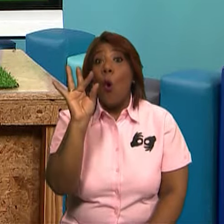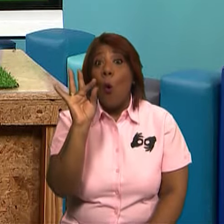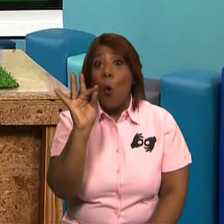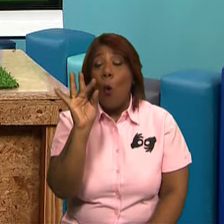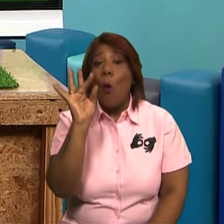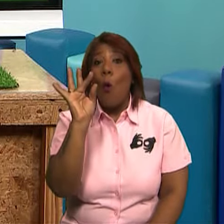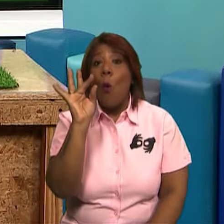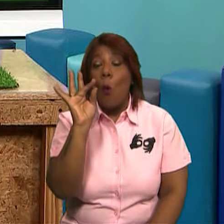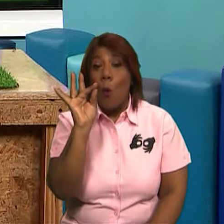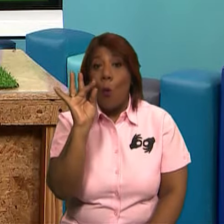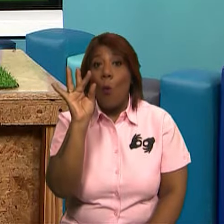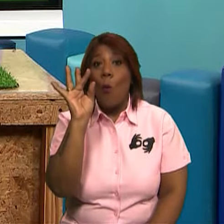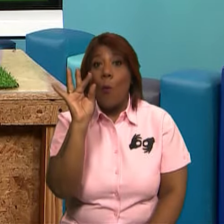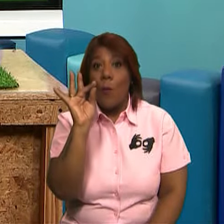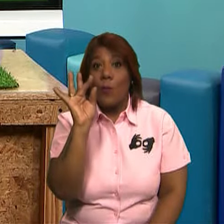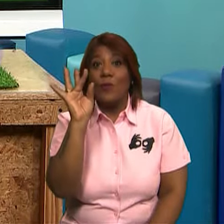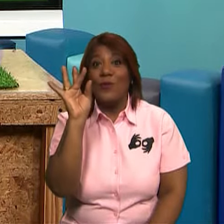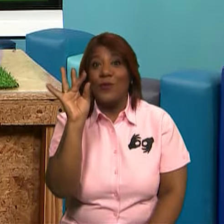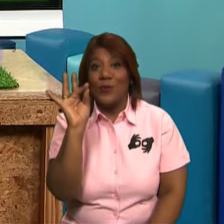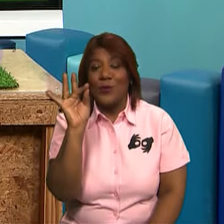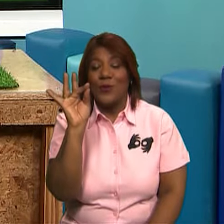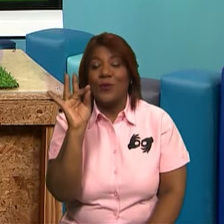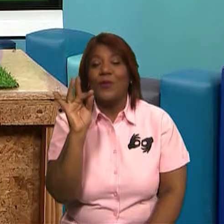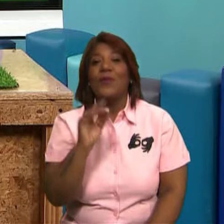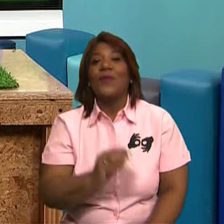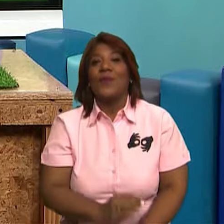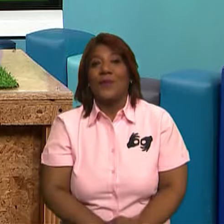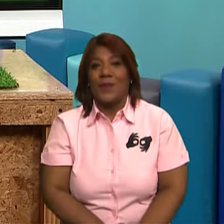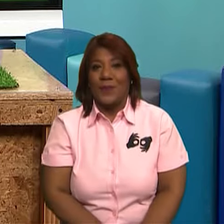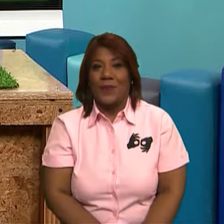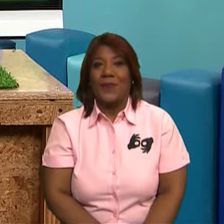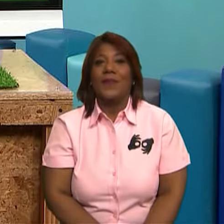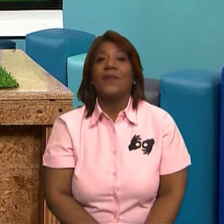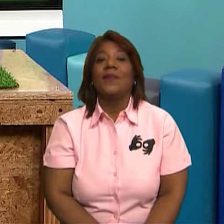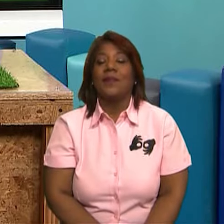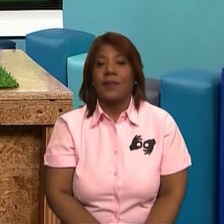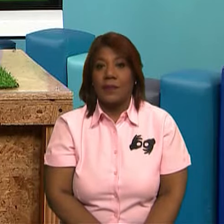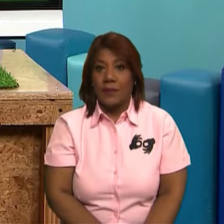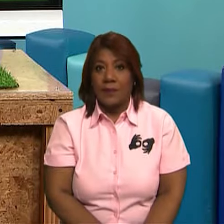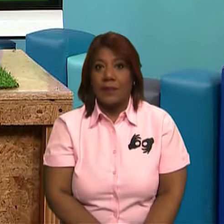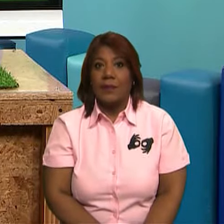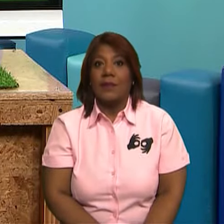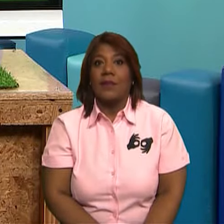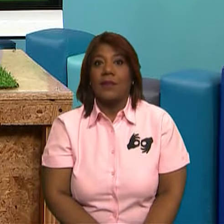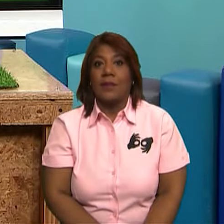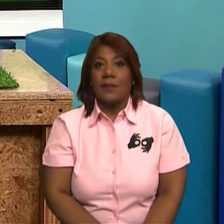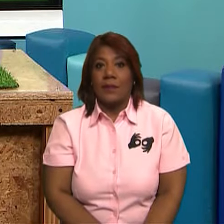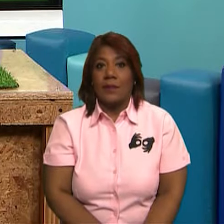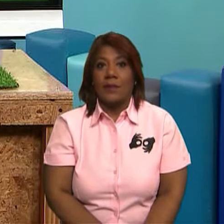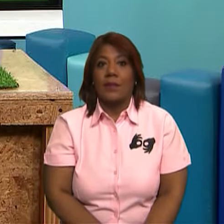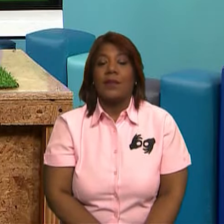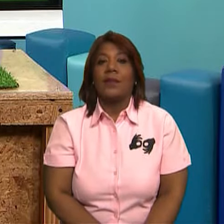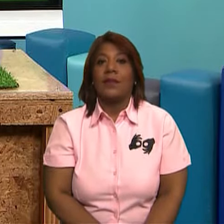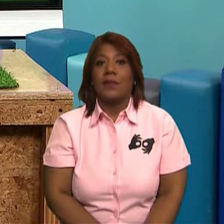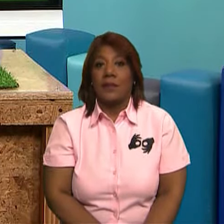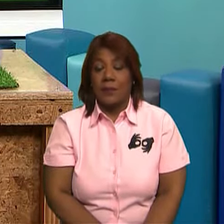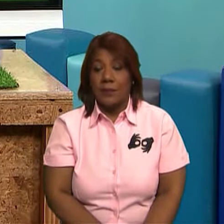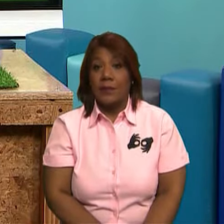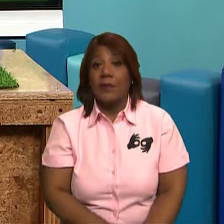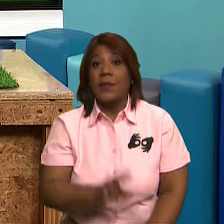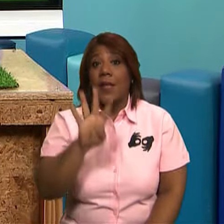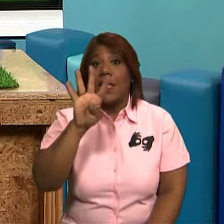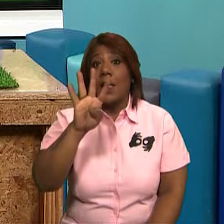parece, chicos? Pero ayúdenme. Vamos a probar colocando 8. ¿Y por qué tenemos 5 vasitos? Porque